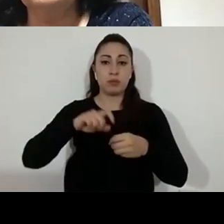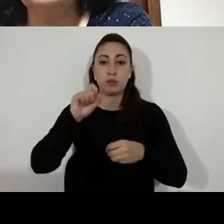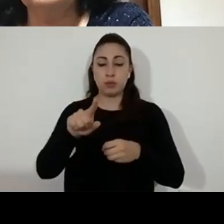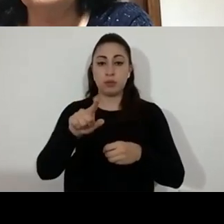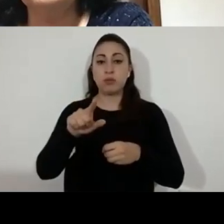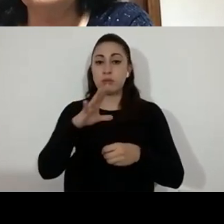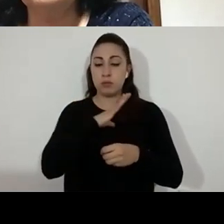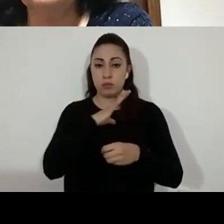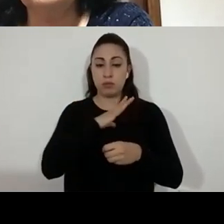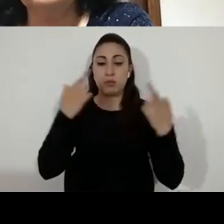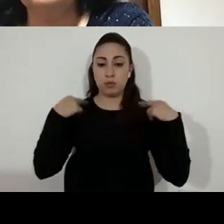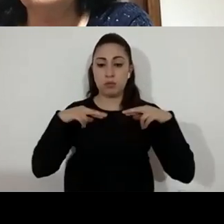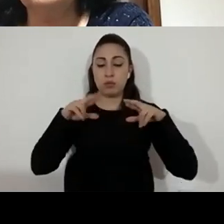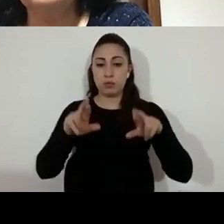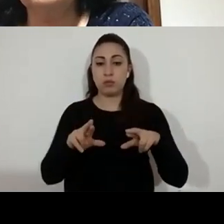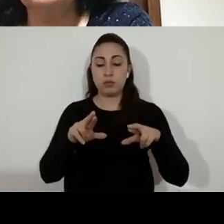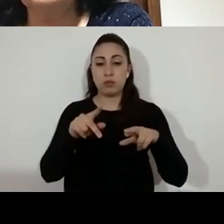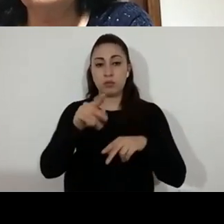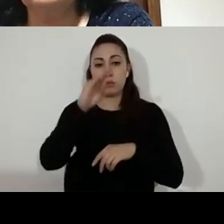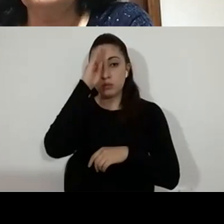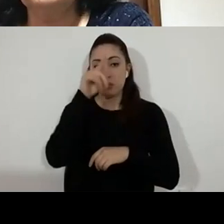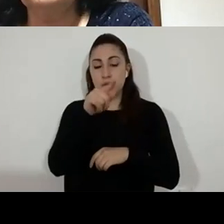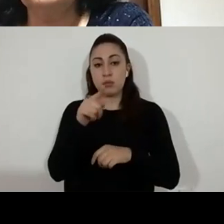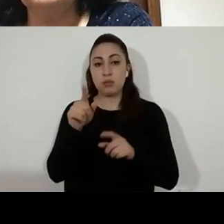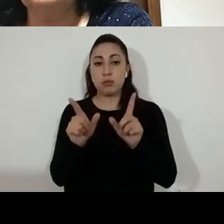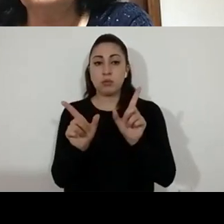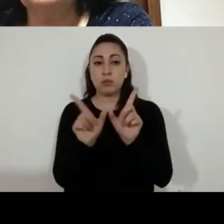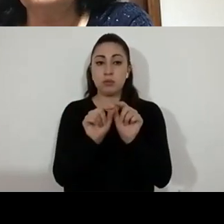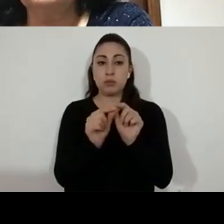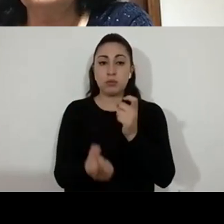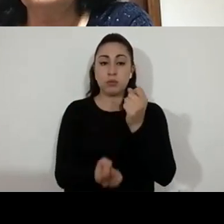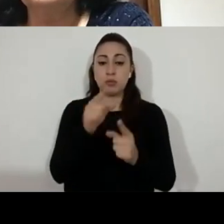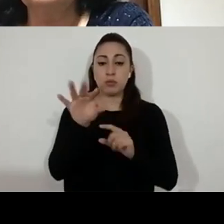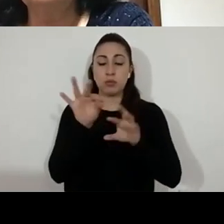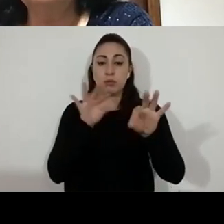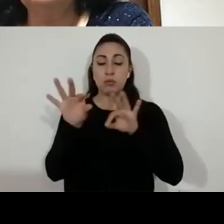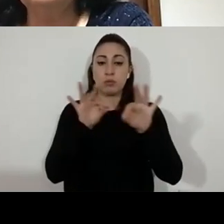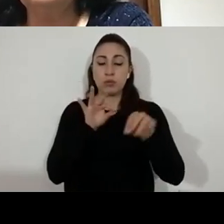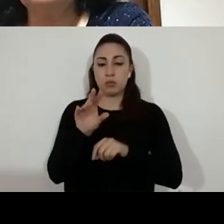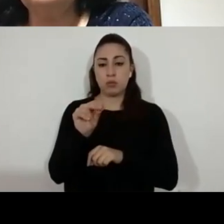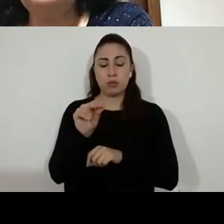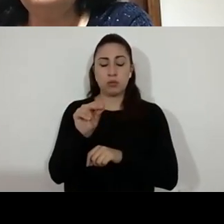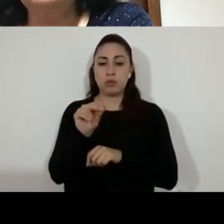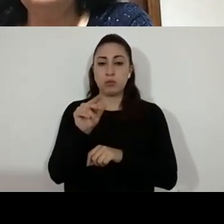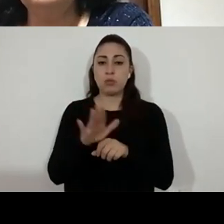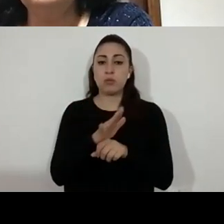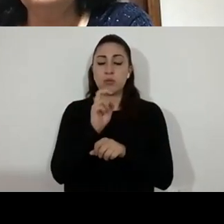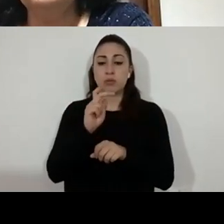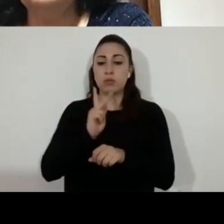partidos políticos que así se nombraron en el Pleno y que tienen los mismos derechos e